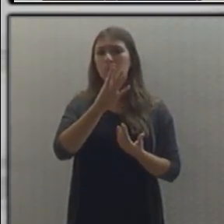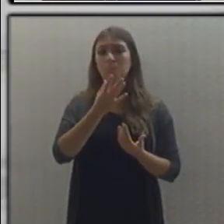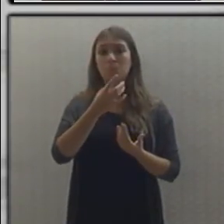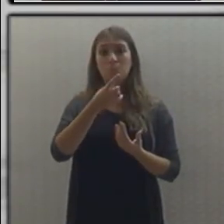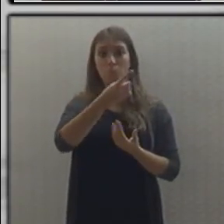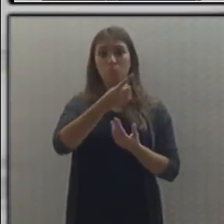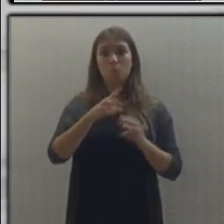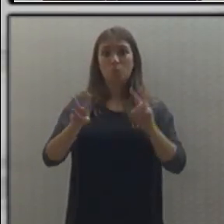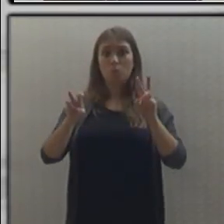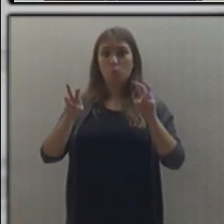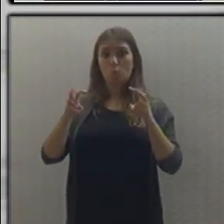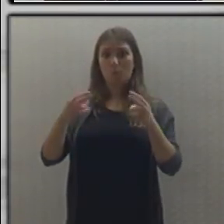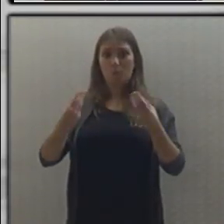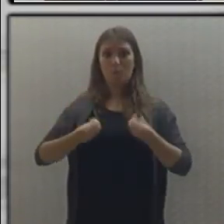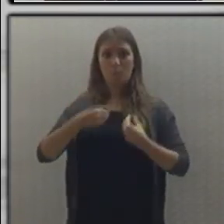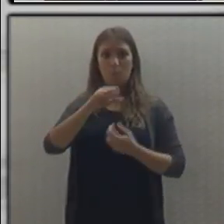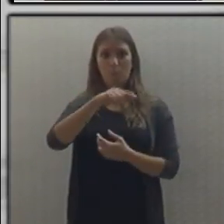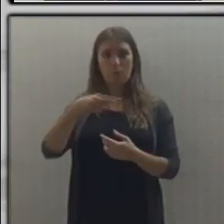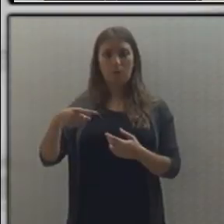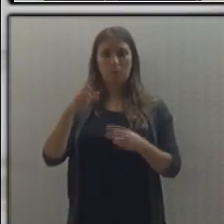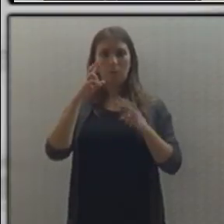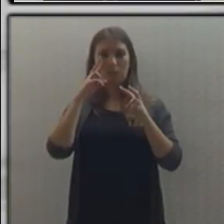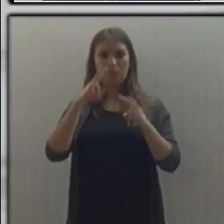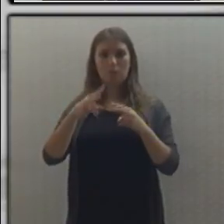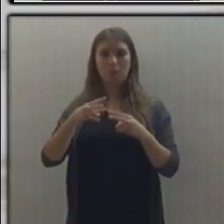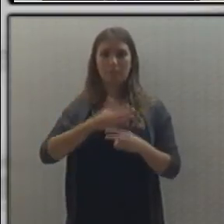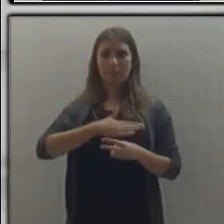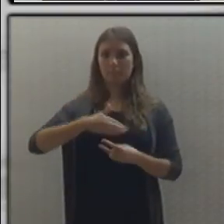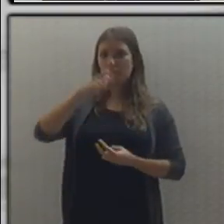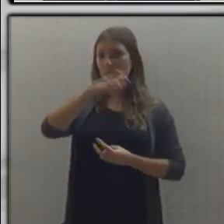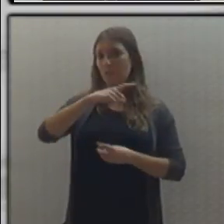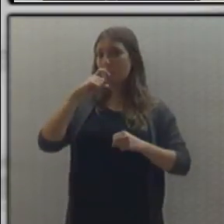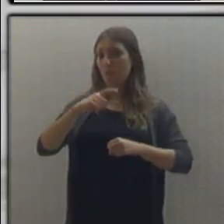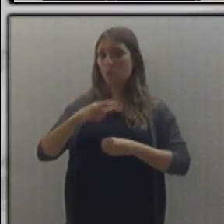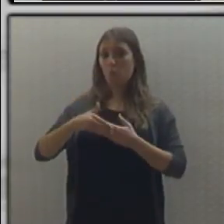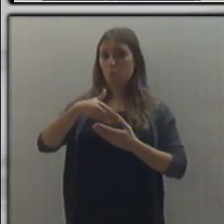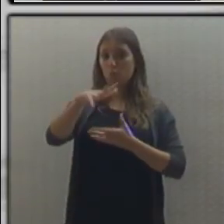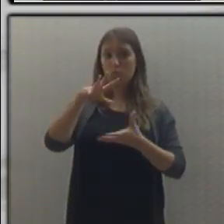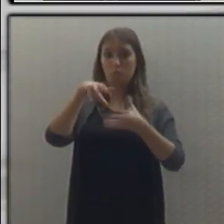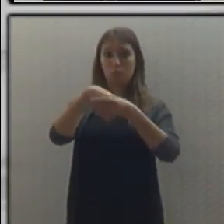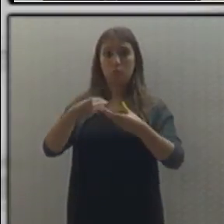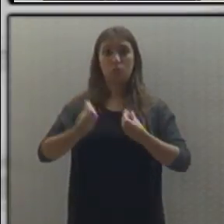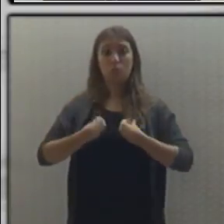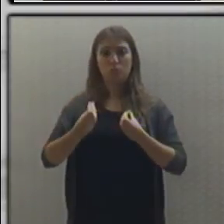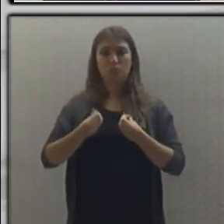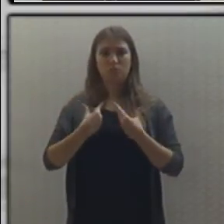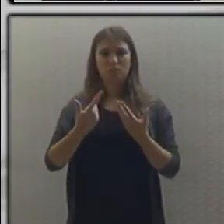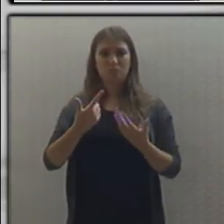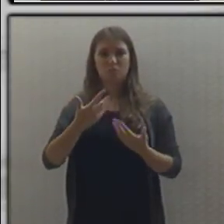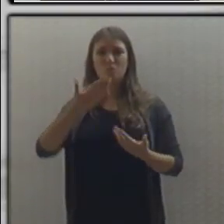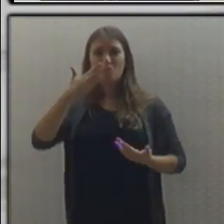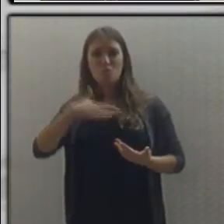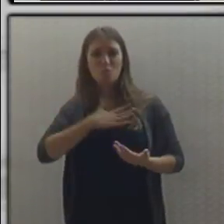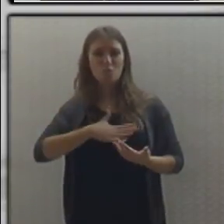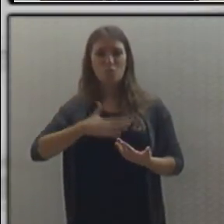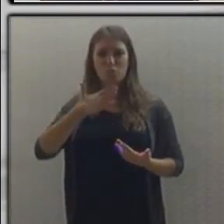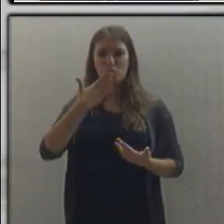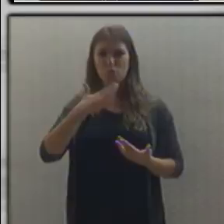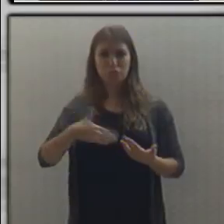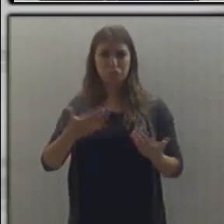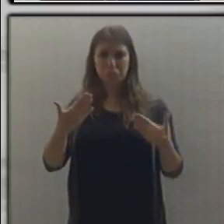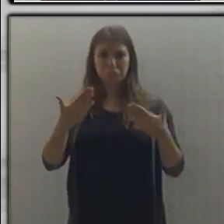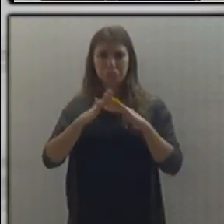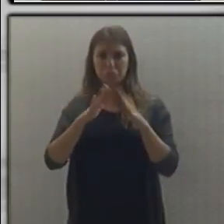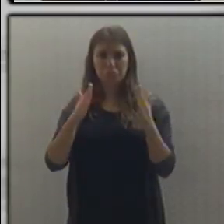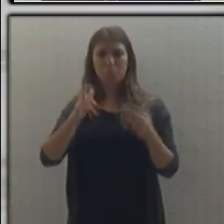si esta es la nueva vivienda que estamos generando y aquí es donde queremos que las personas mayores vivan, desde luego no es nada amable. Pero no es nada